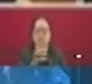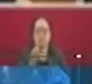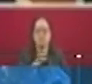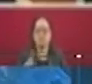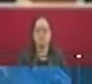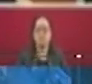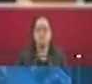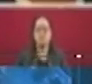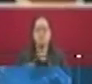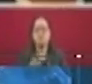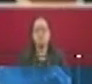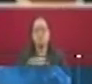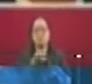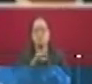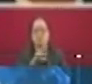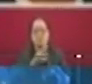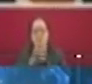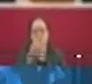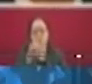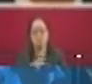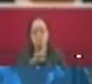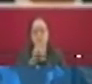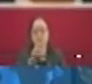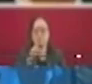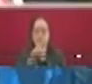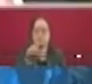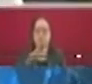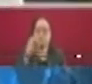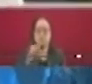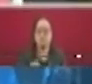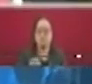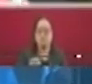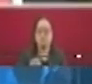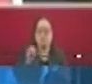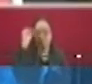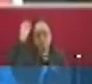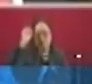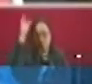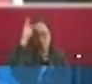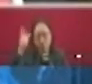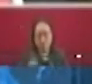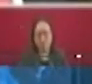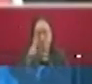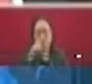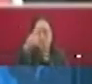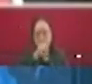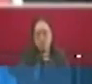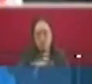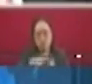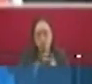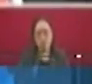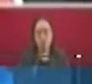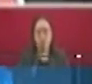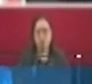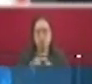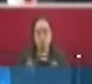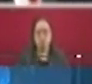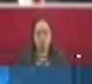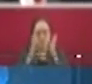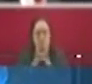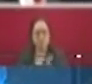La afirmativa del Congreso, como lo sabemos, 21 diputados de prácticamente todos los partidos